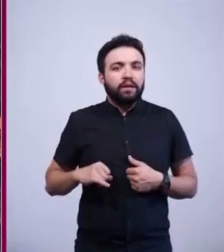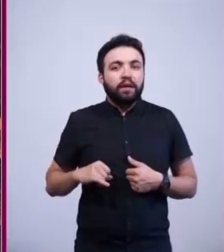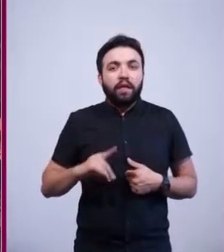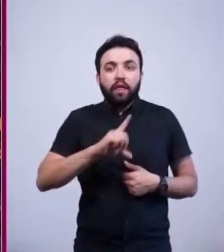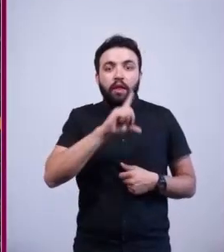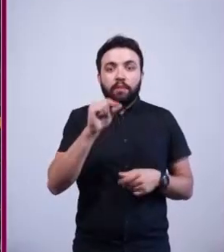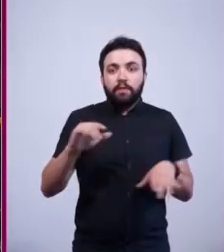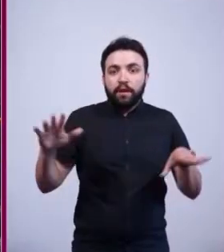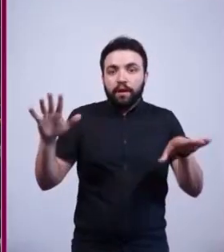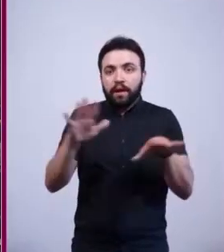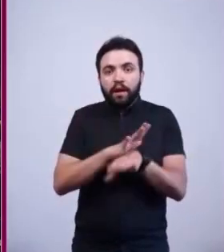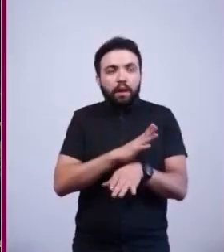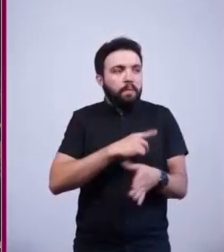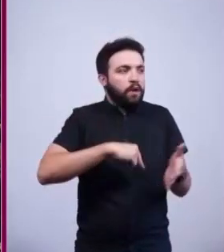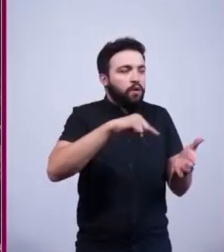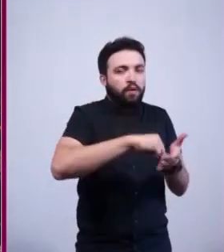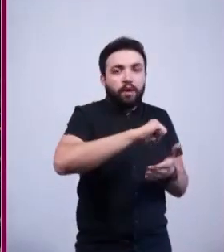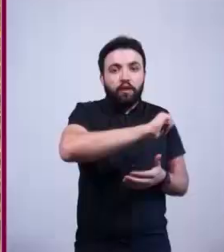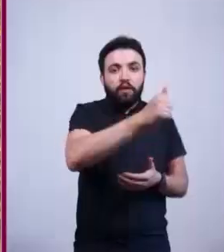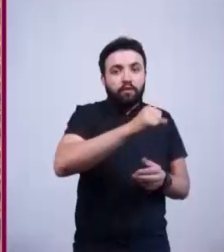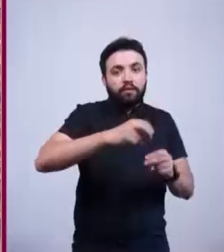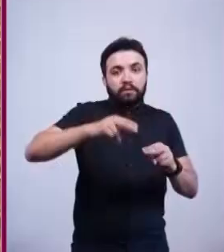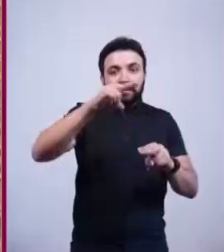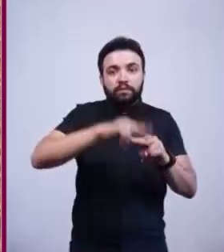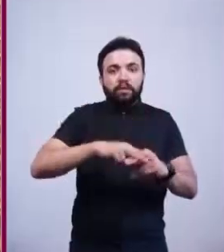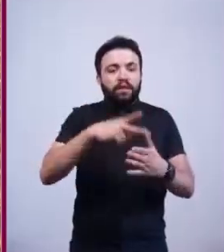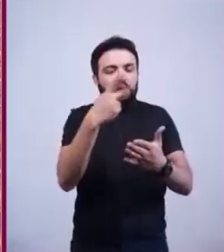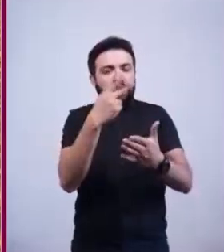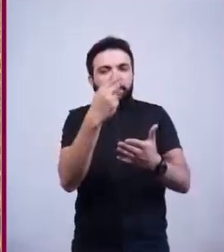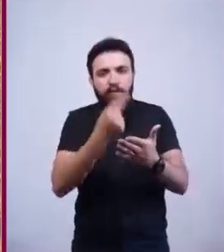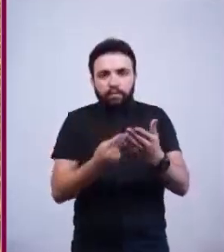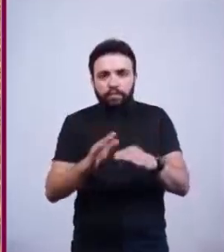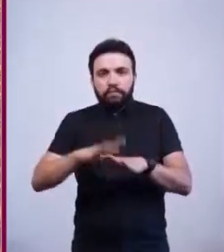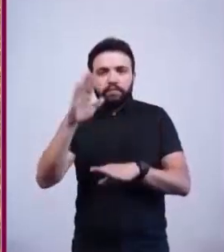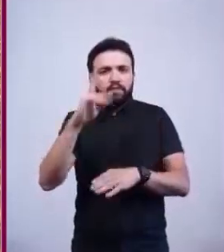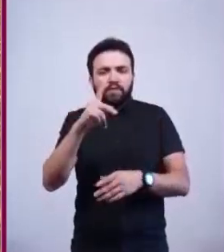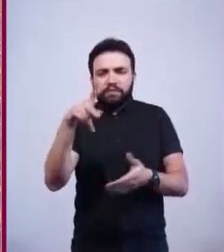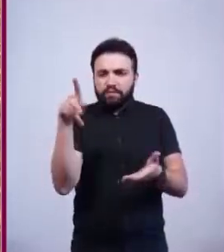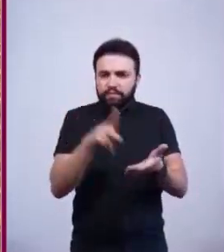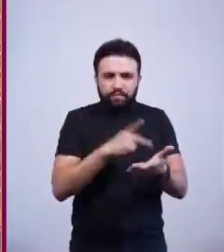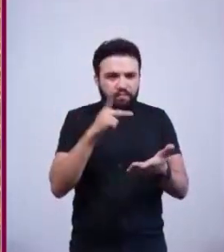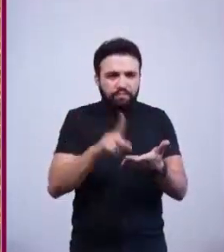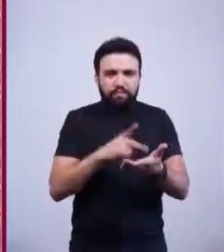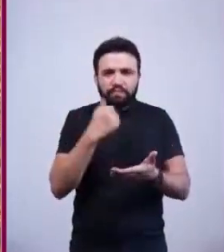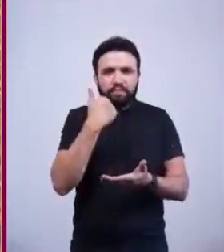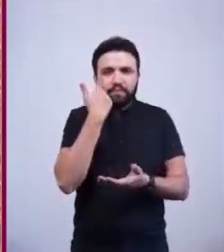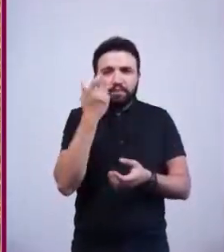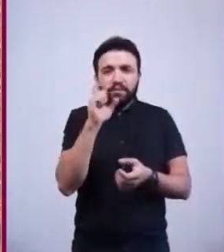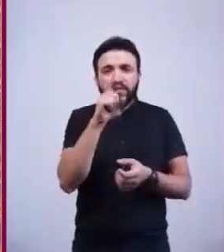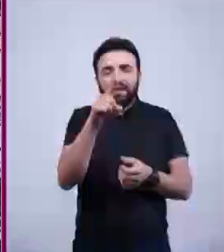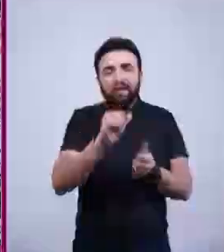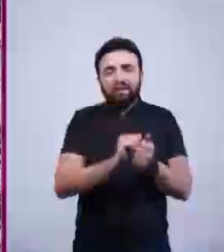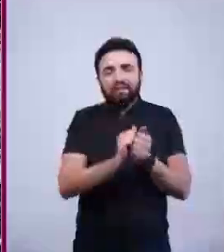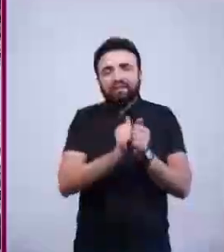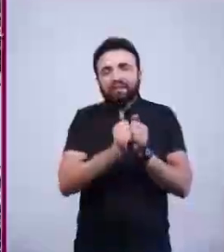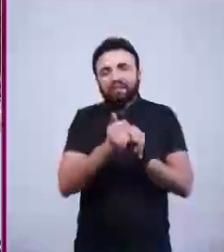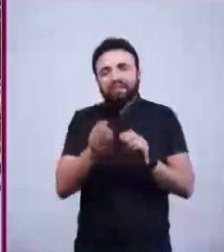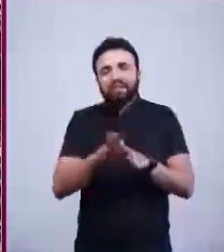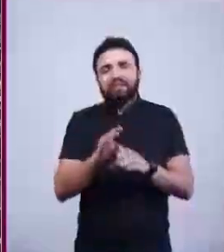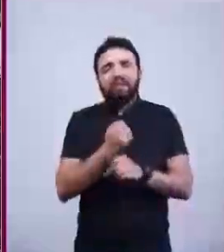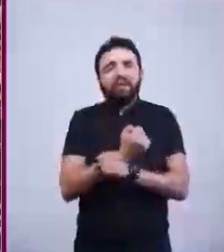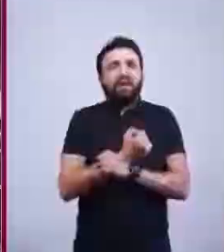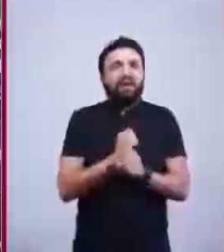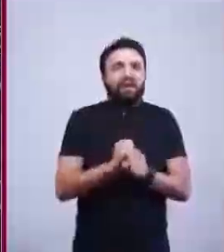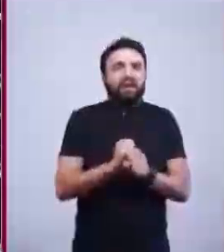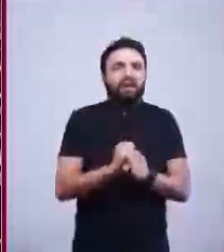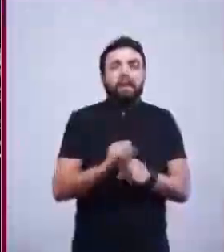de lugar y dibuja algo más. Repite esta acción cuantas veces quieras y cuando te empieces a aburrir, hazlo un par de